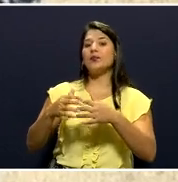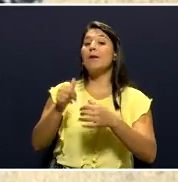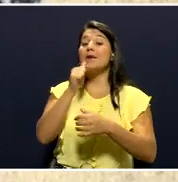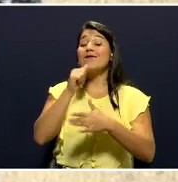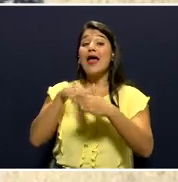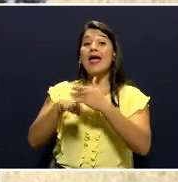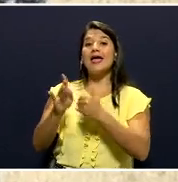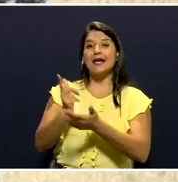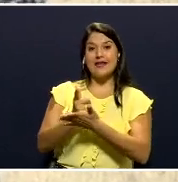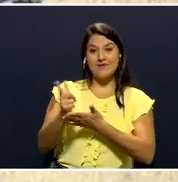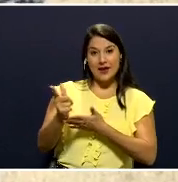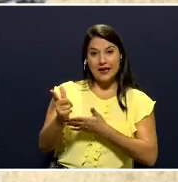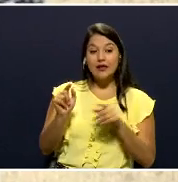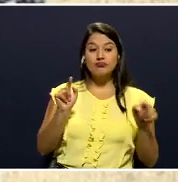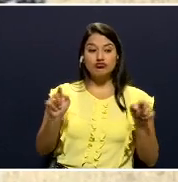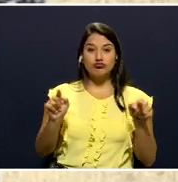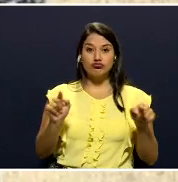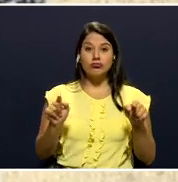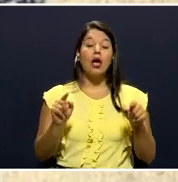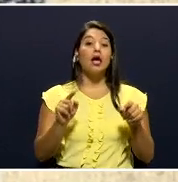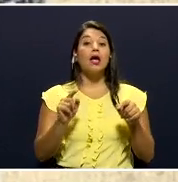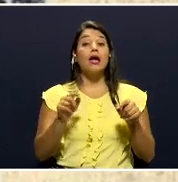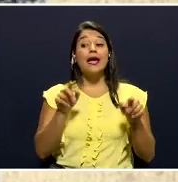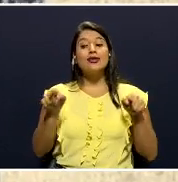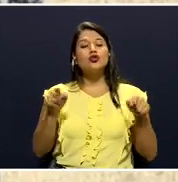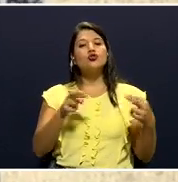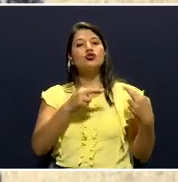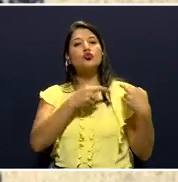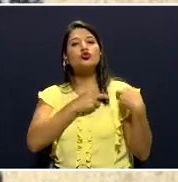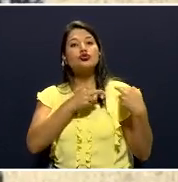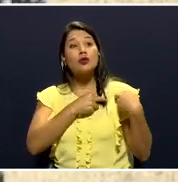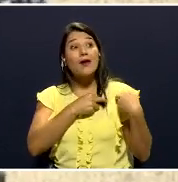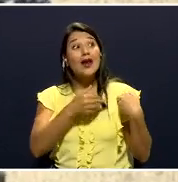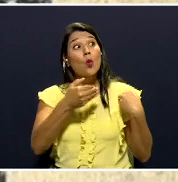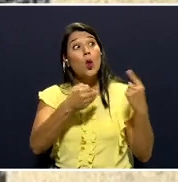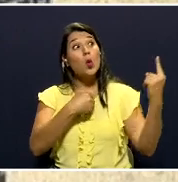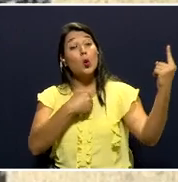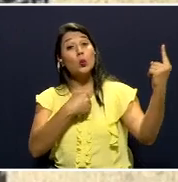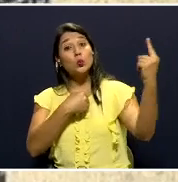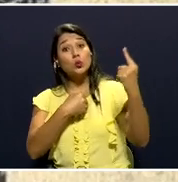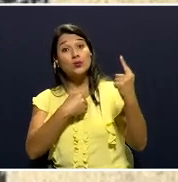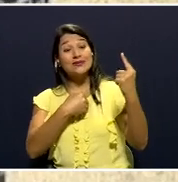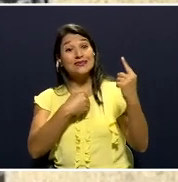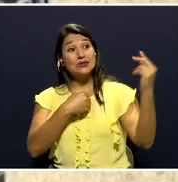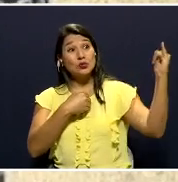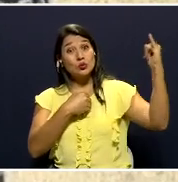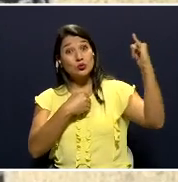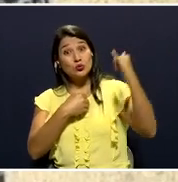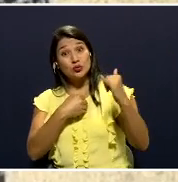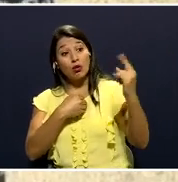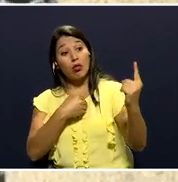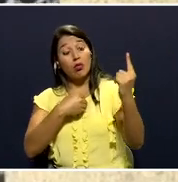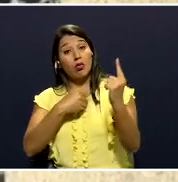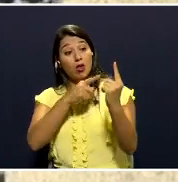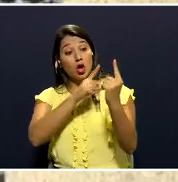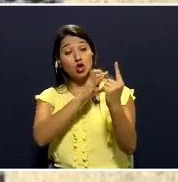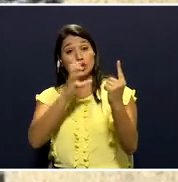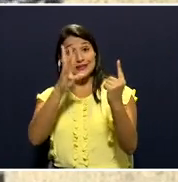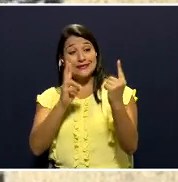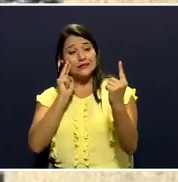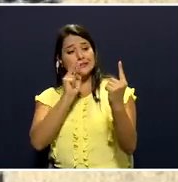van a ser también abordadas desde este momento para verificar su estado de salud.